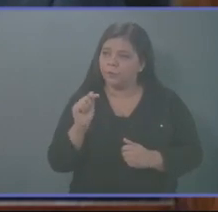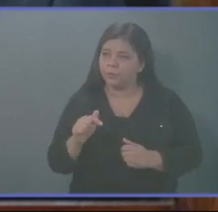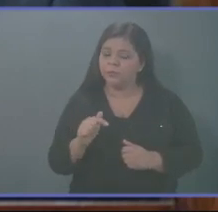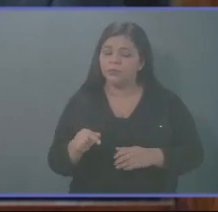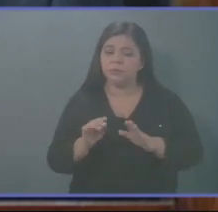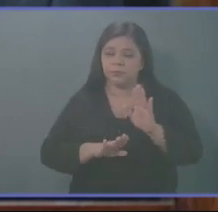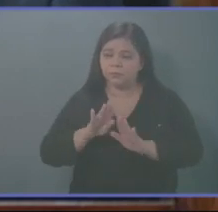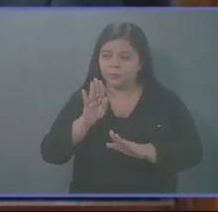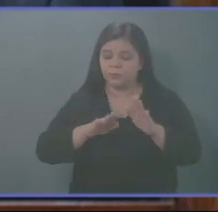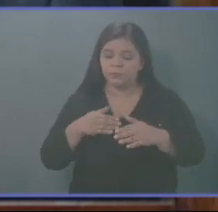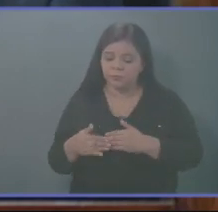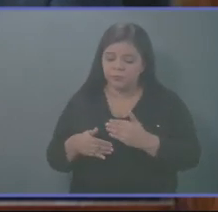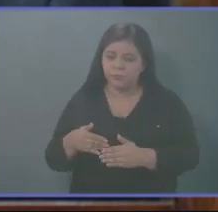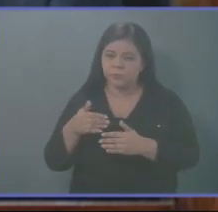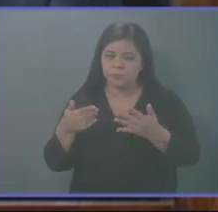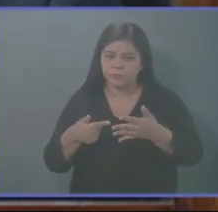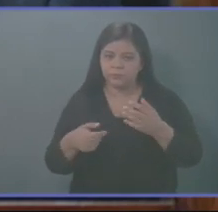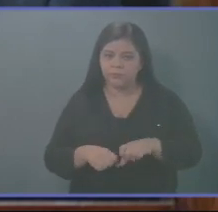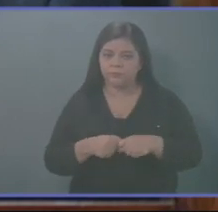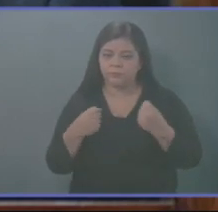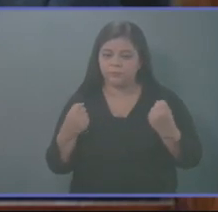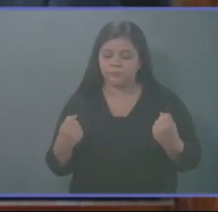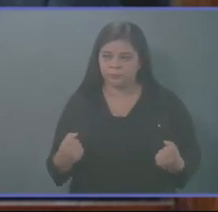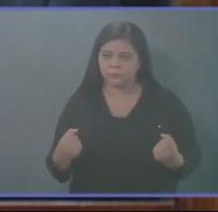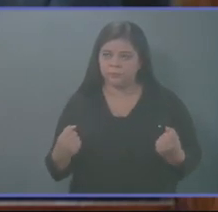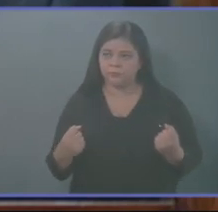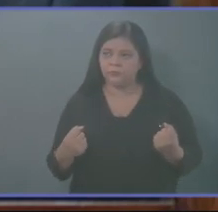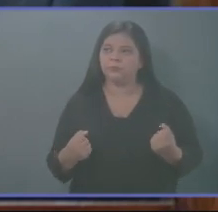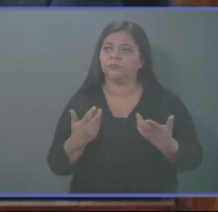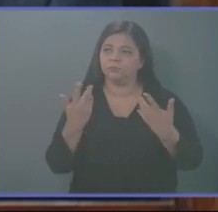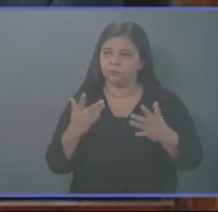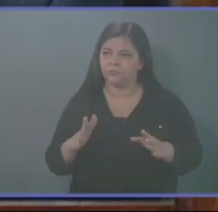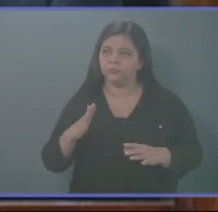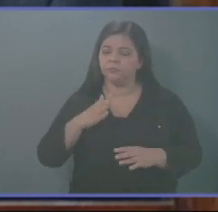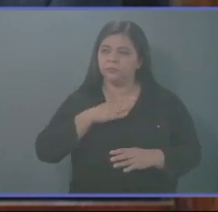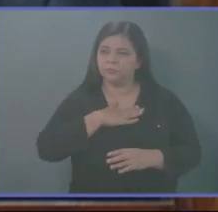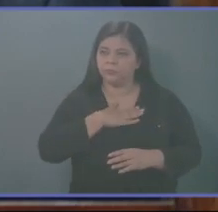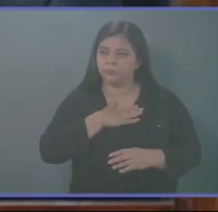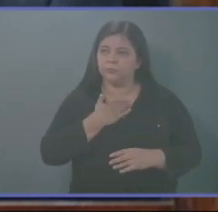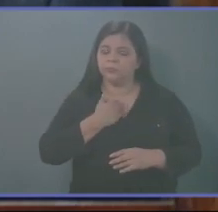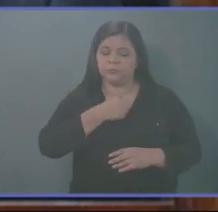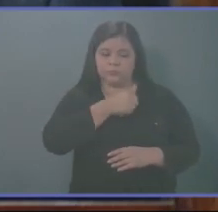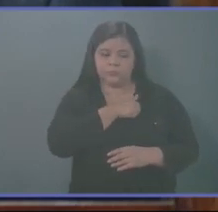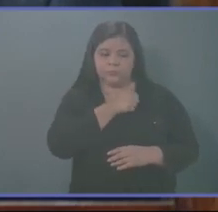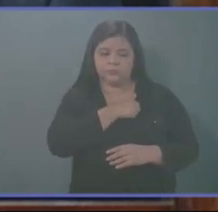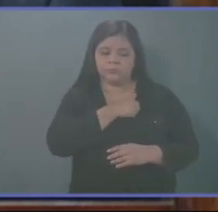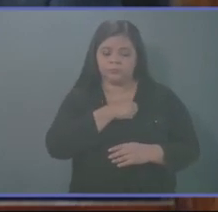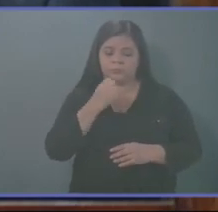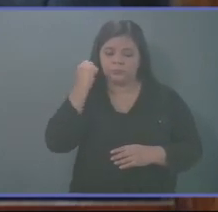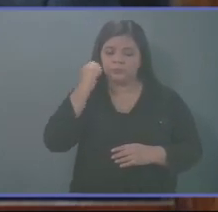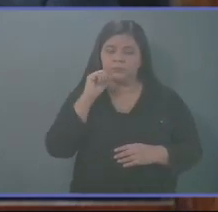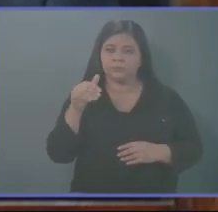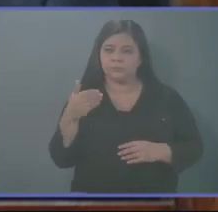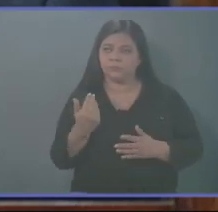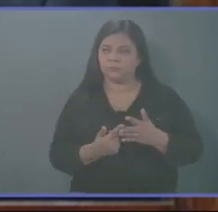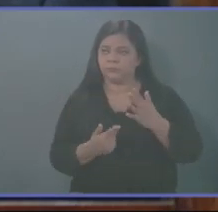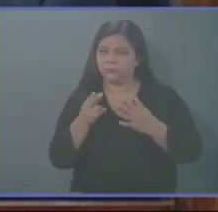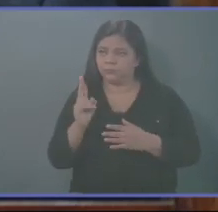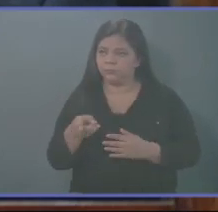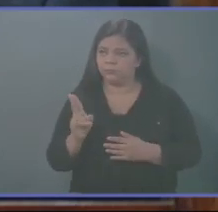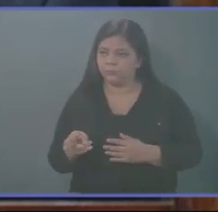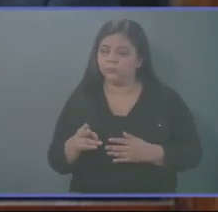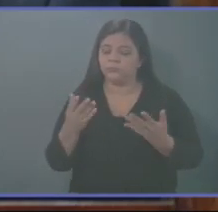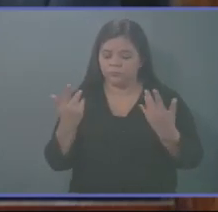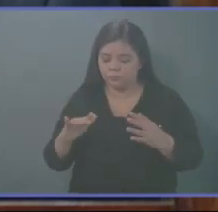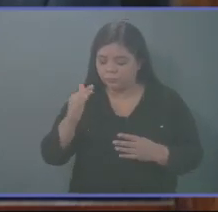de participación para el cometimiento del delito que tuvo una función importante en la consumación del mismo, partiendo